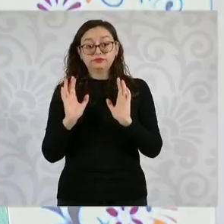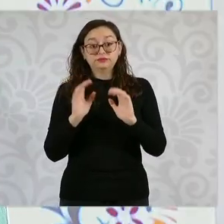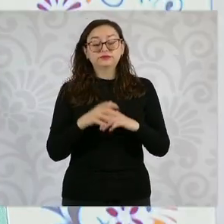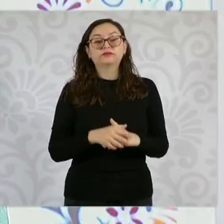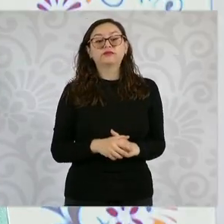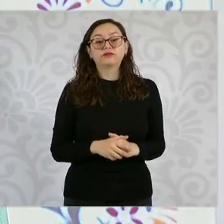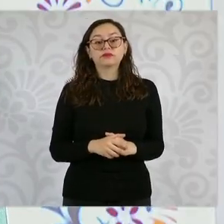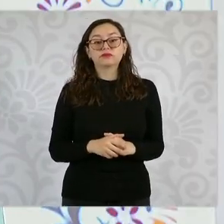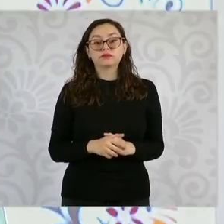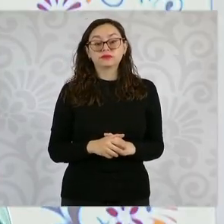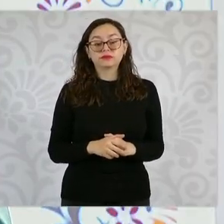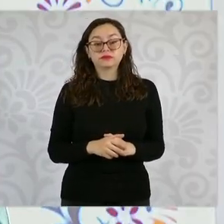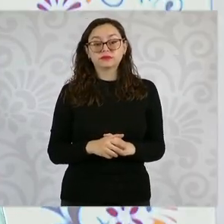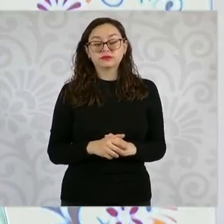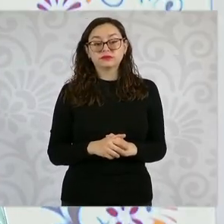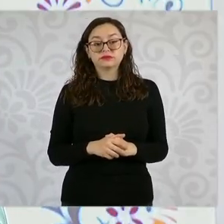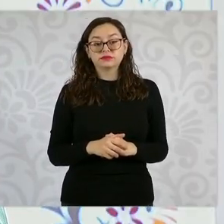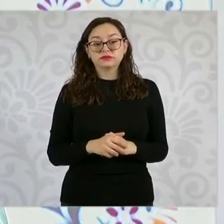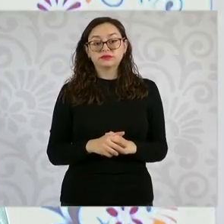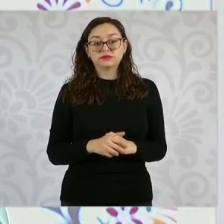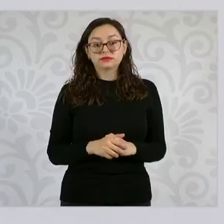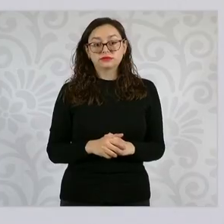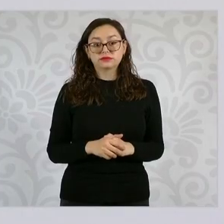el Ejecutivo, la presidenta envía